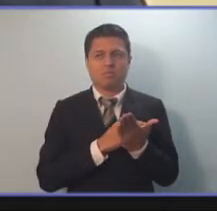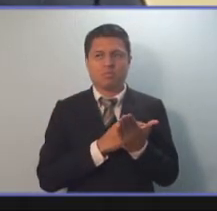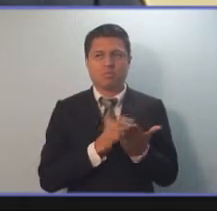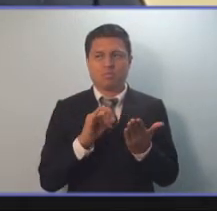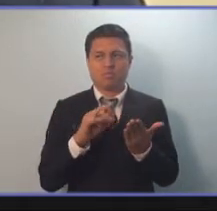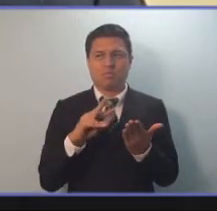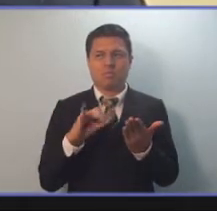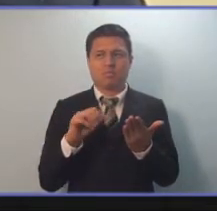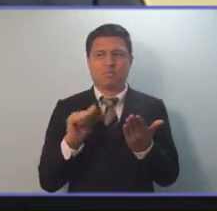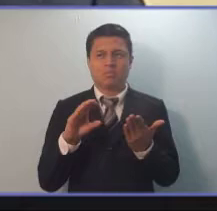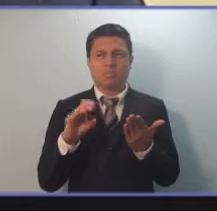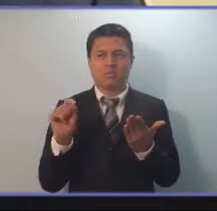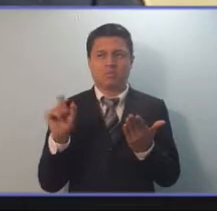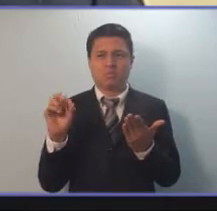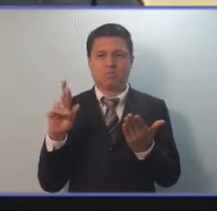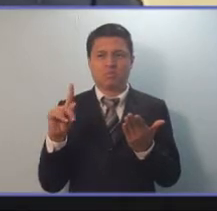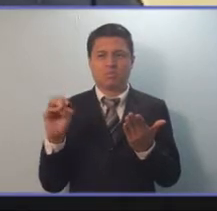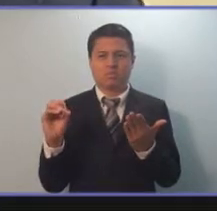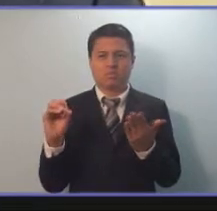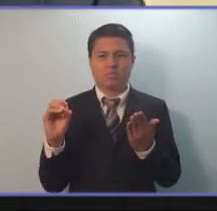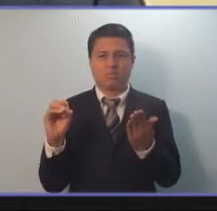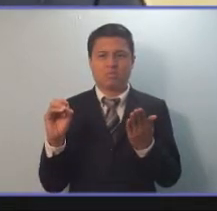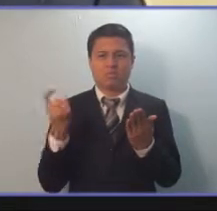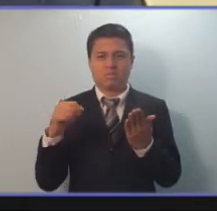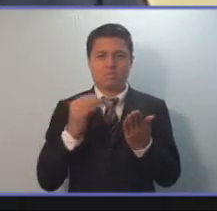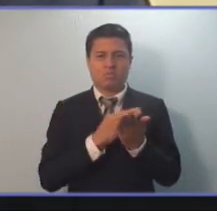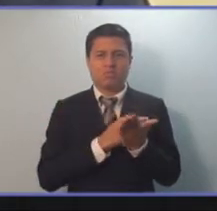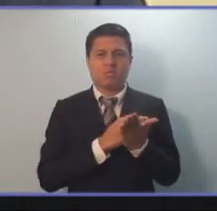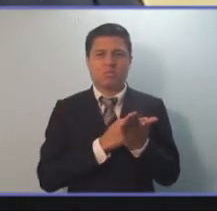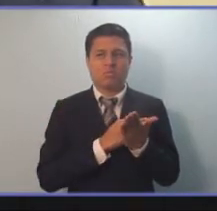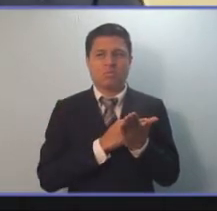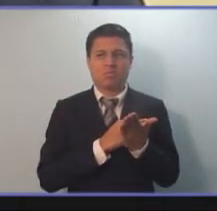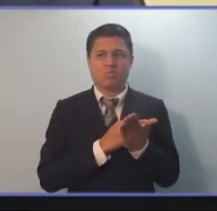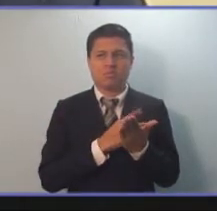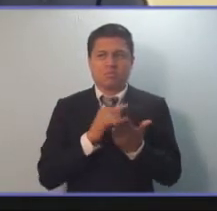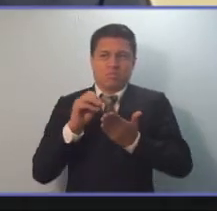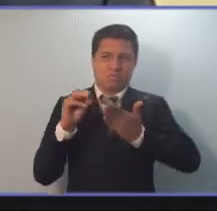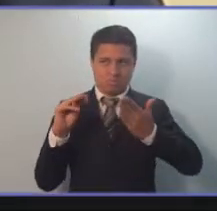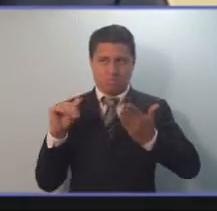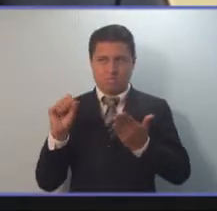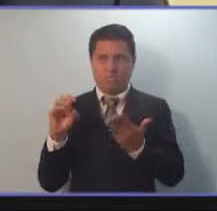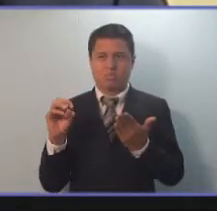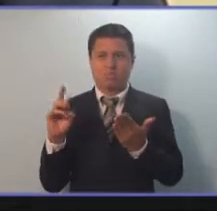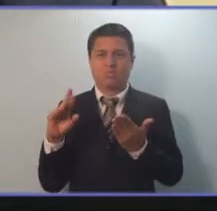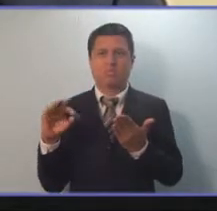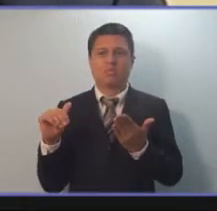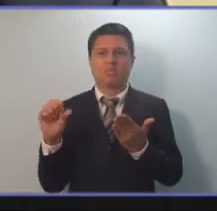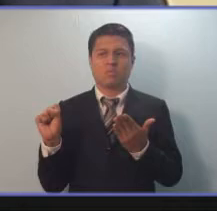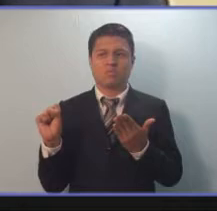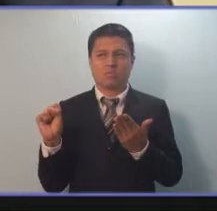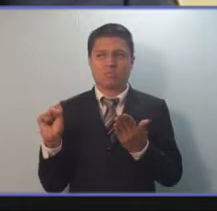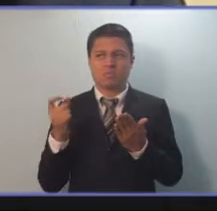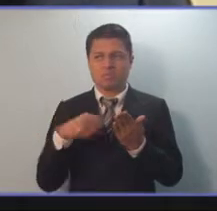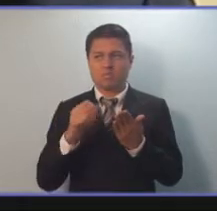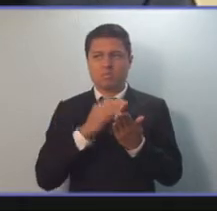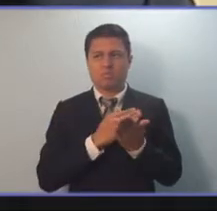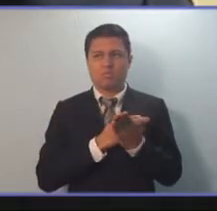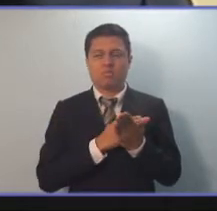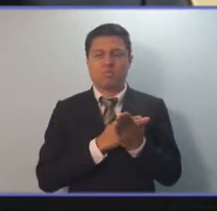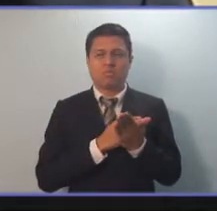Silvia Alejandrina Castro Fieroa, presente. Tomás Emilio Coreas Fuentes,